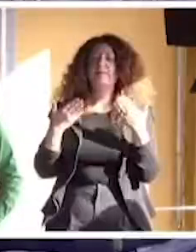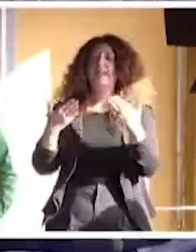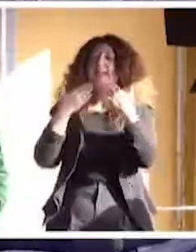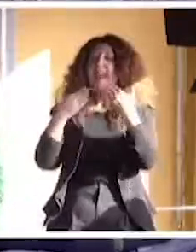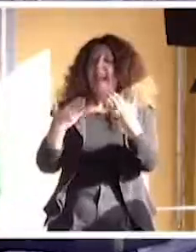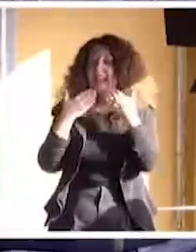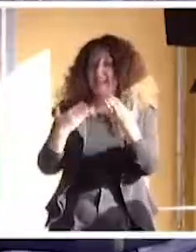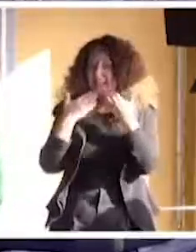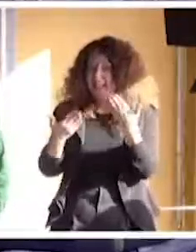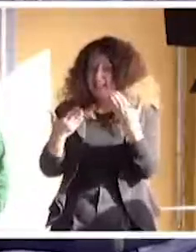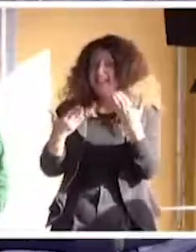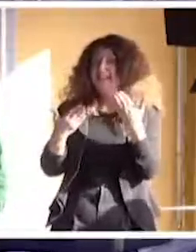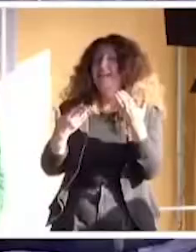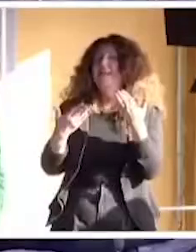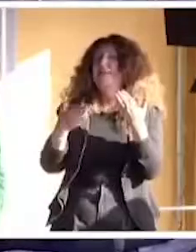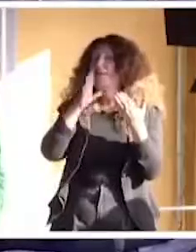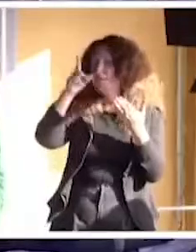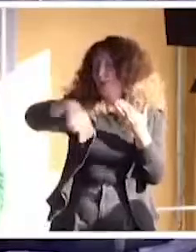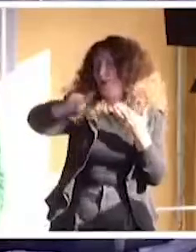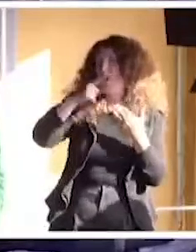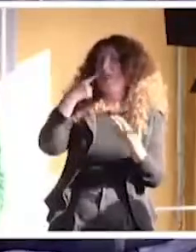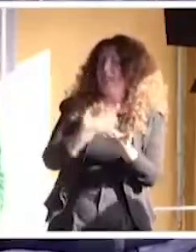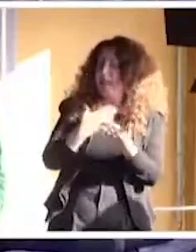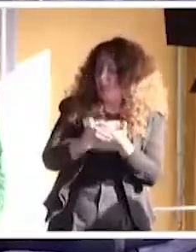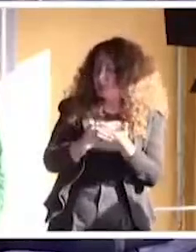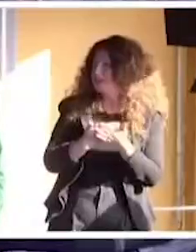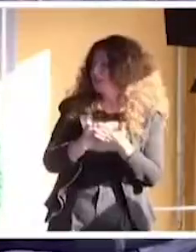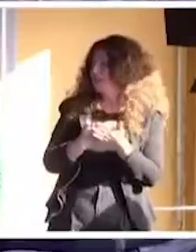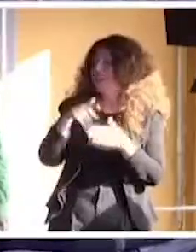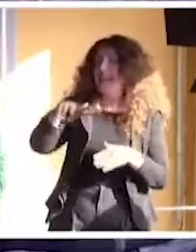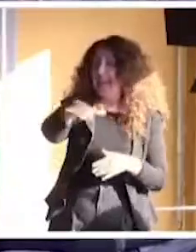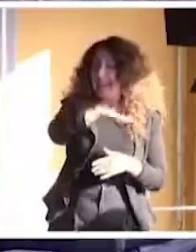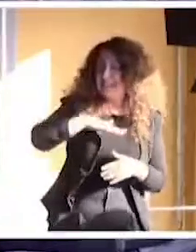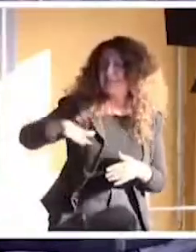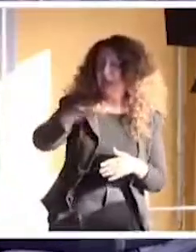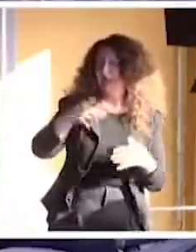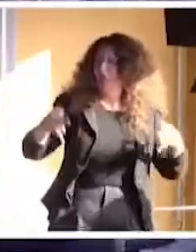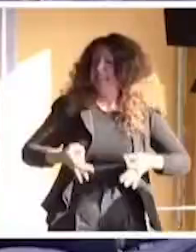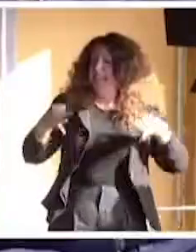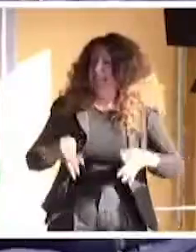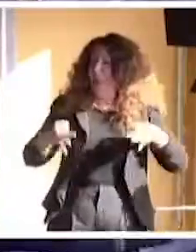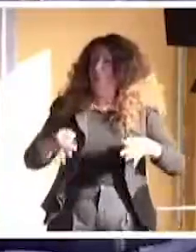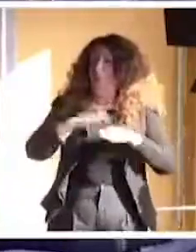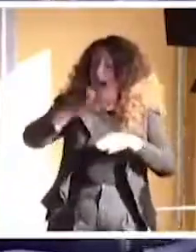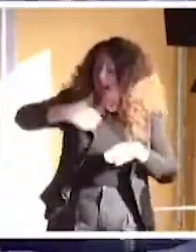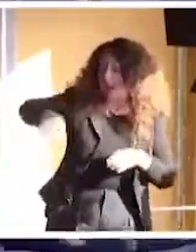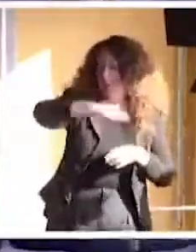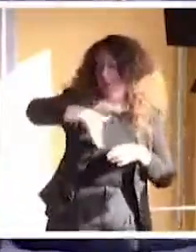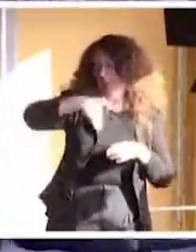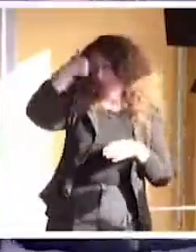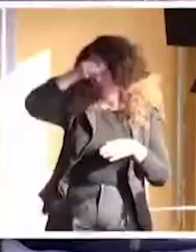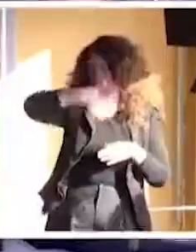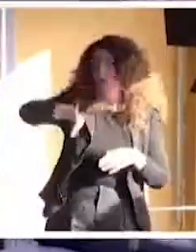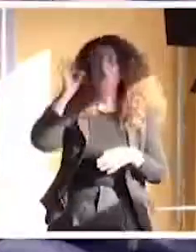gracias por demostrar que este es un espacio seguro para todos, todas y